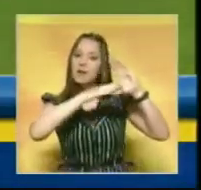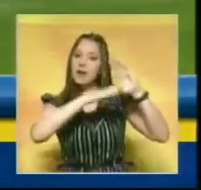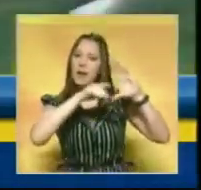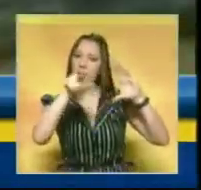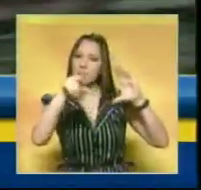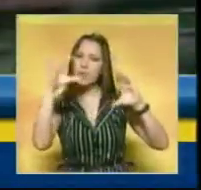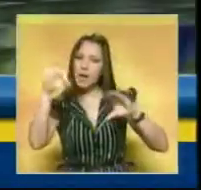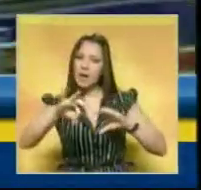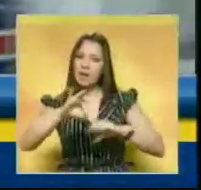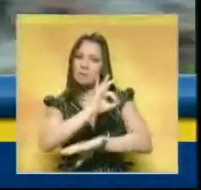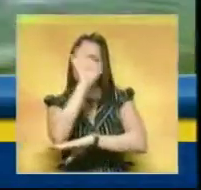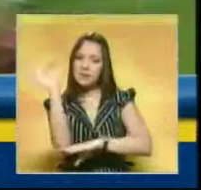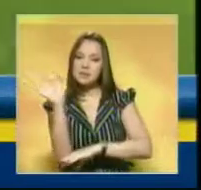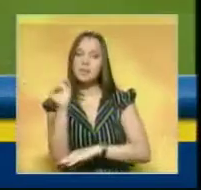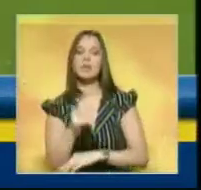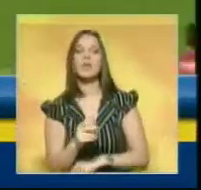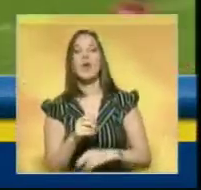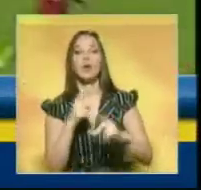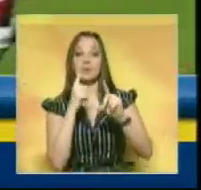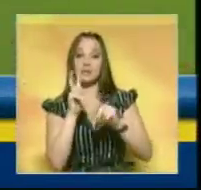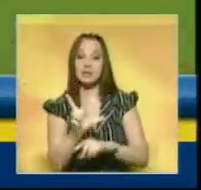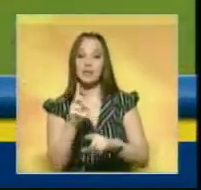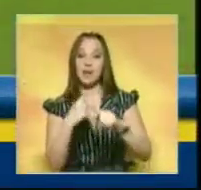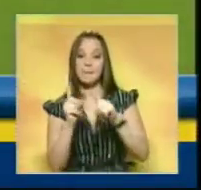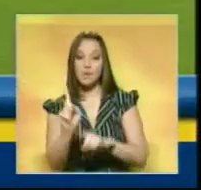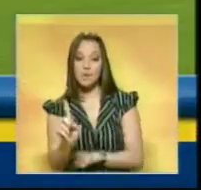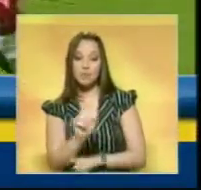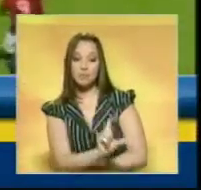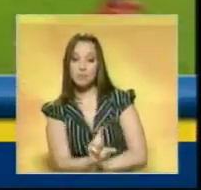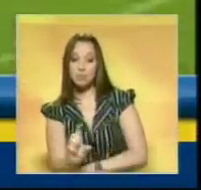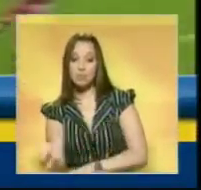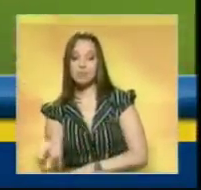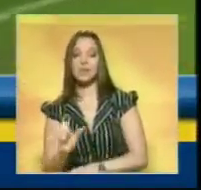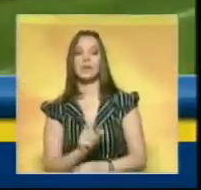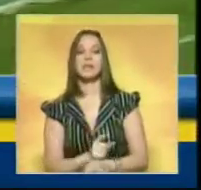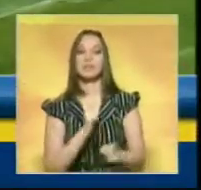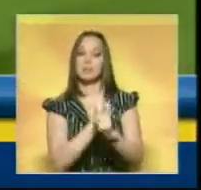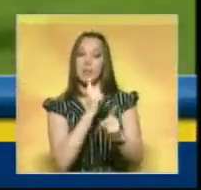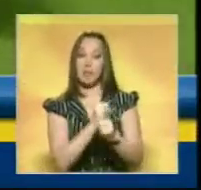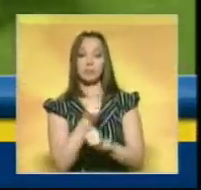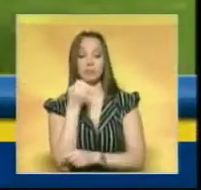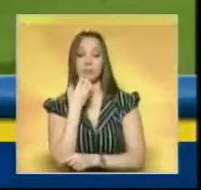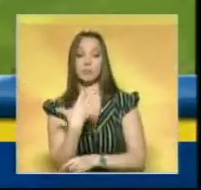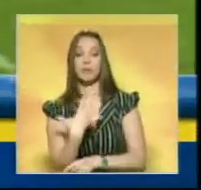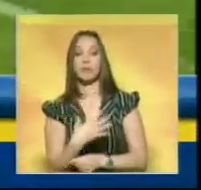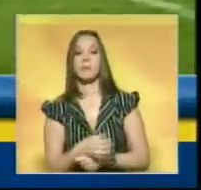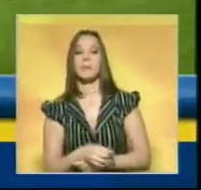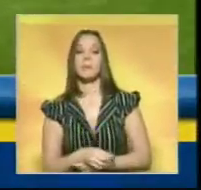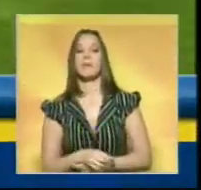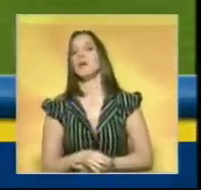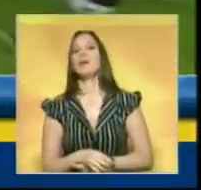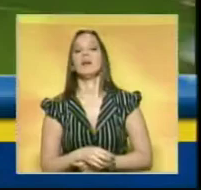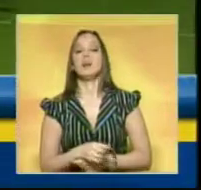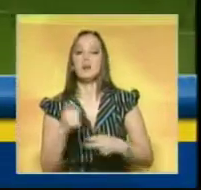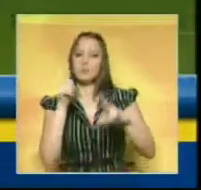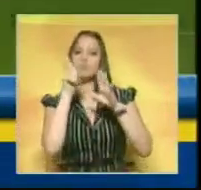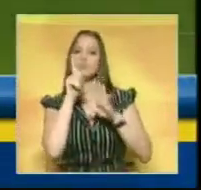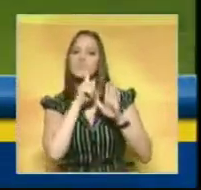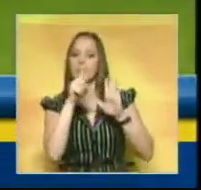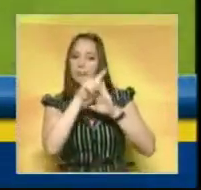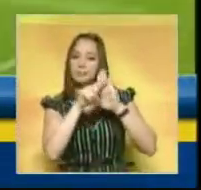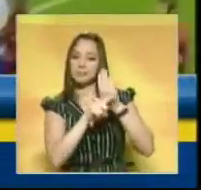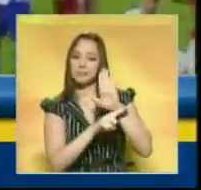de Guayana a 3-1. Los tantos fueron obra de Armando Maita, de John Chancellor y de Marlon Fernández por el Lara y de Orlando Cordero